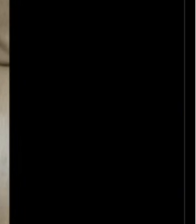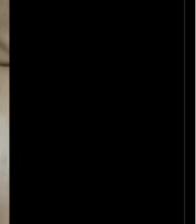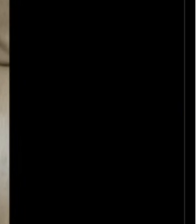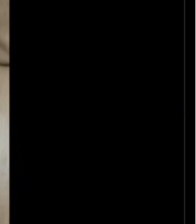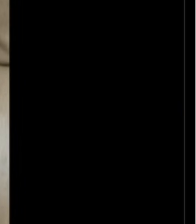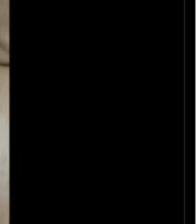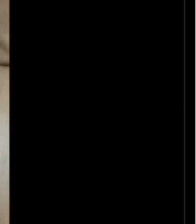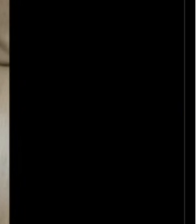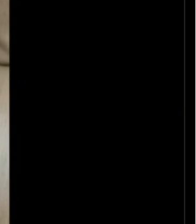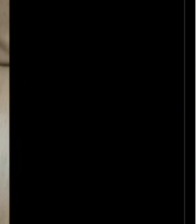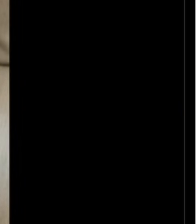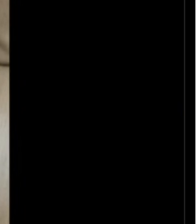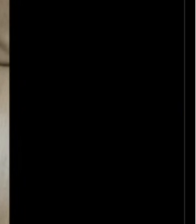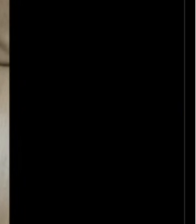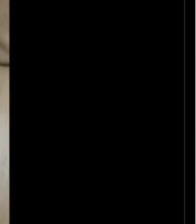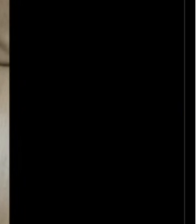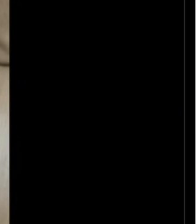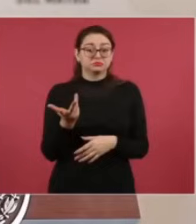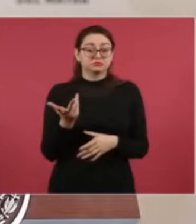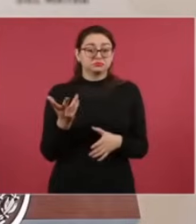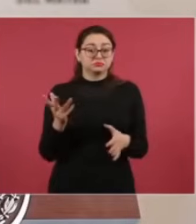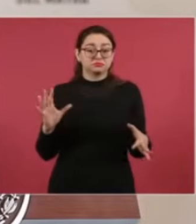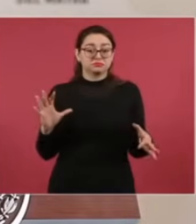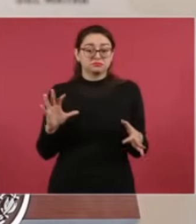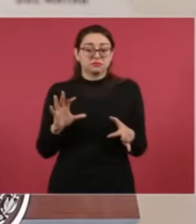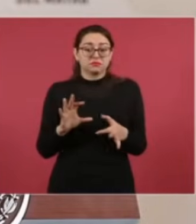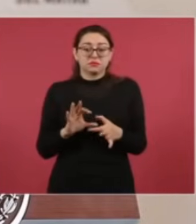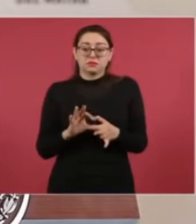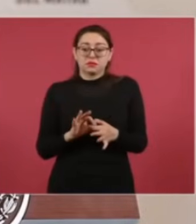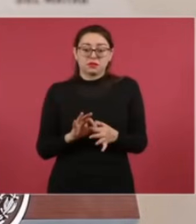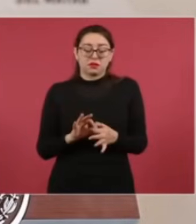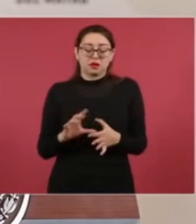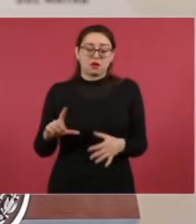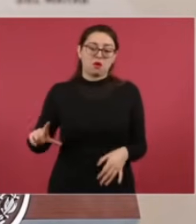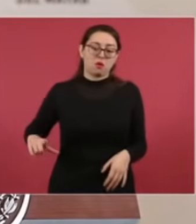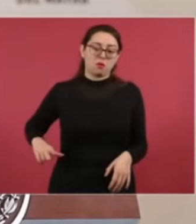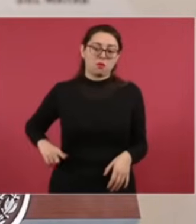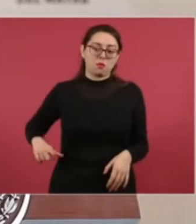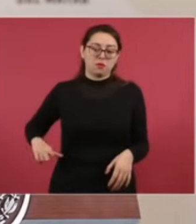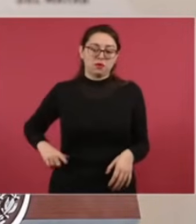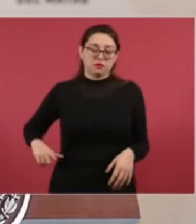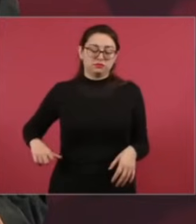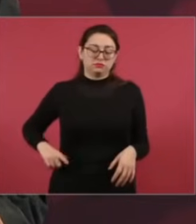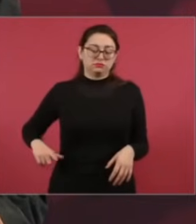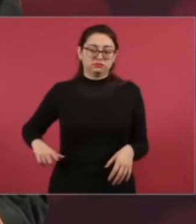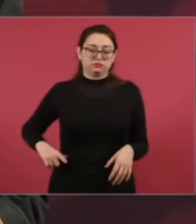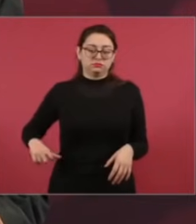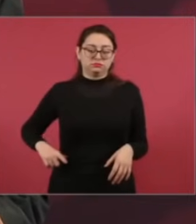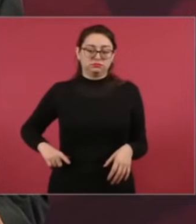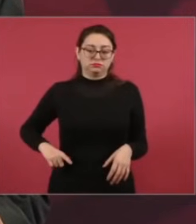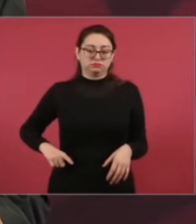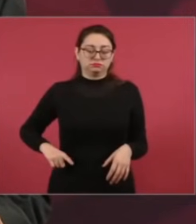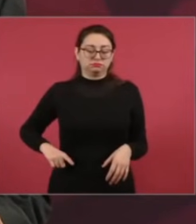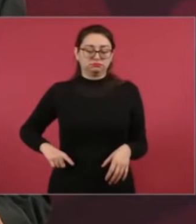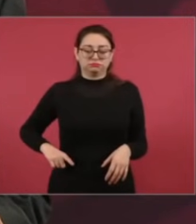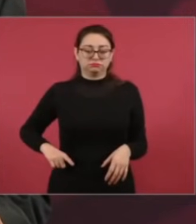se hizo en la Unión de Repúblicas Soviéticas Socialistas. Ahora sí, amigos y amigas, vamos a ir a la conferencia de este 31 de enero